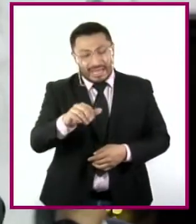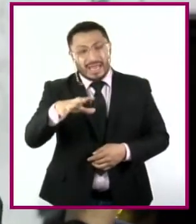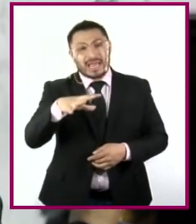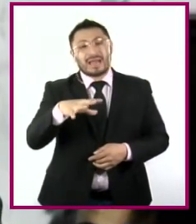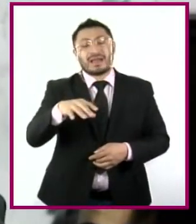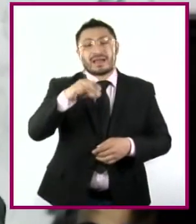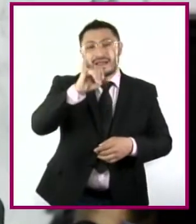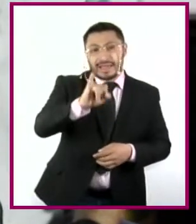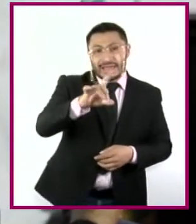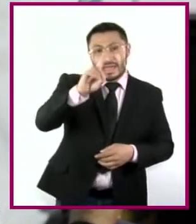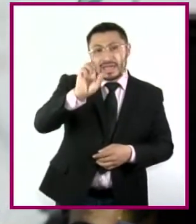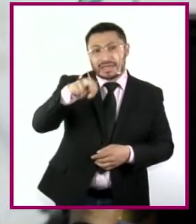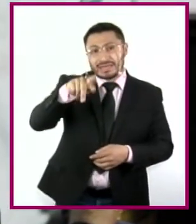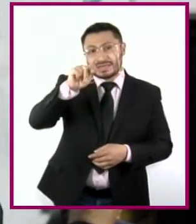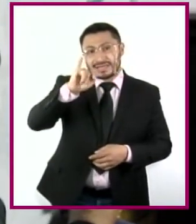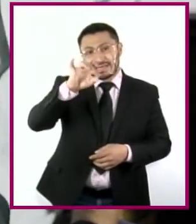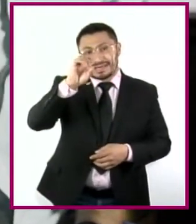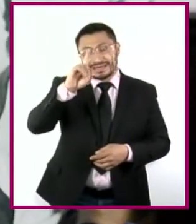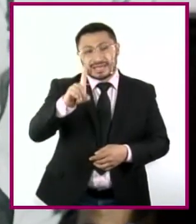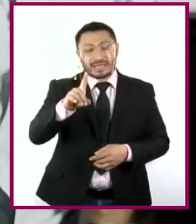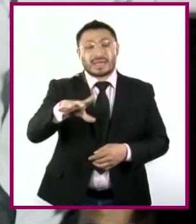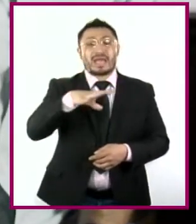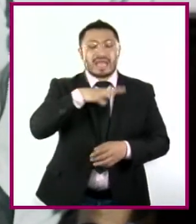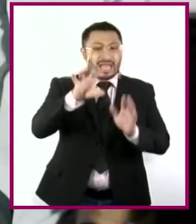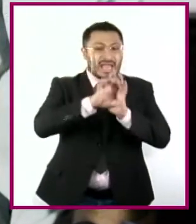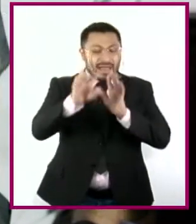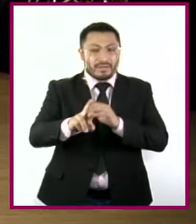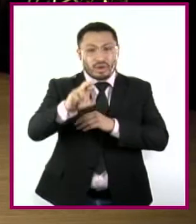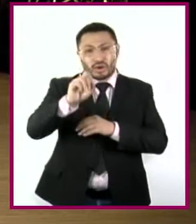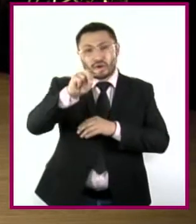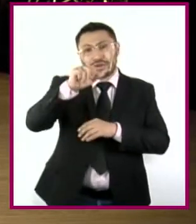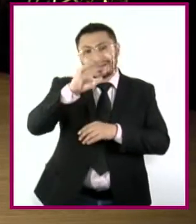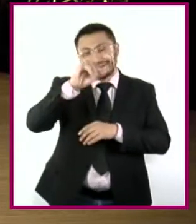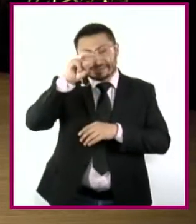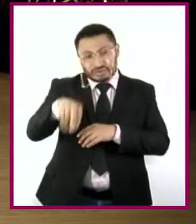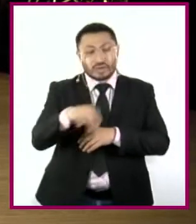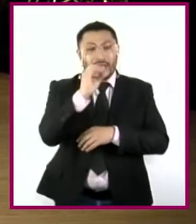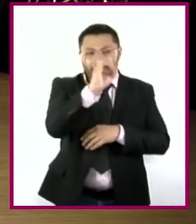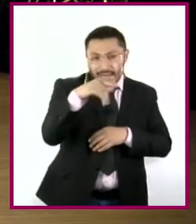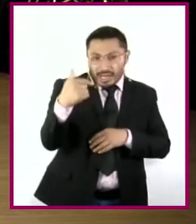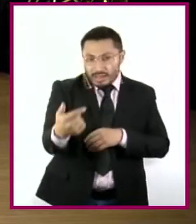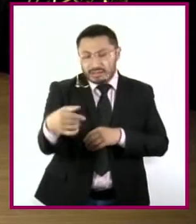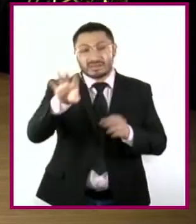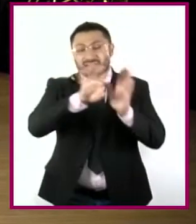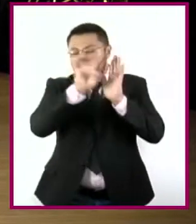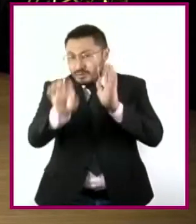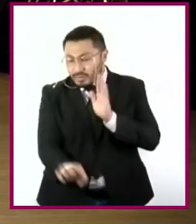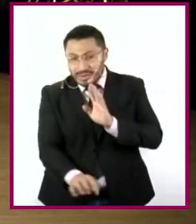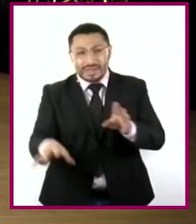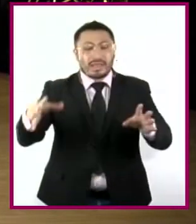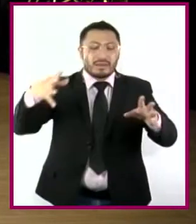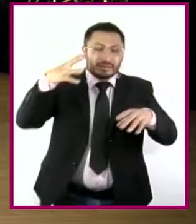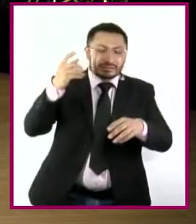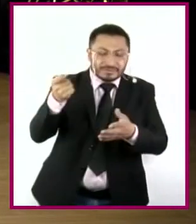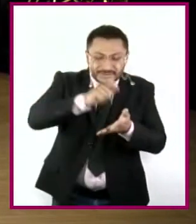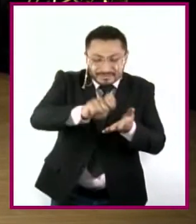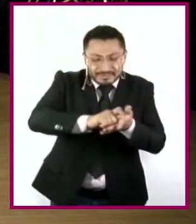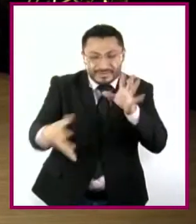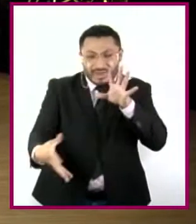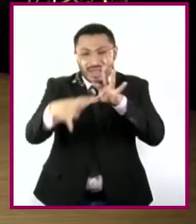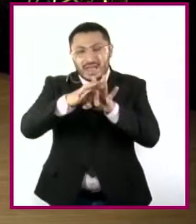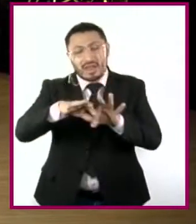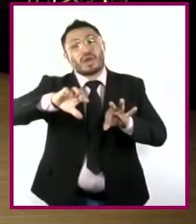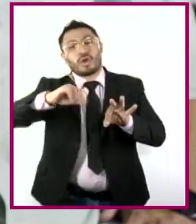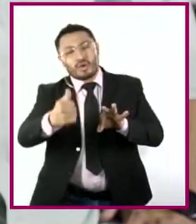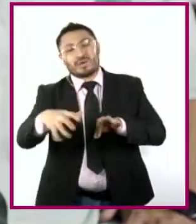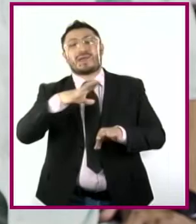simetría identidad. En nuestro ejemplo es la rotación de 0 grados. Si la componemos con cualquier otra simetría, obtenemos